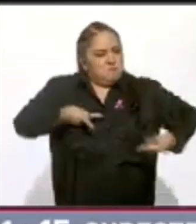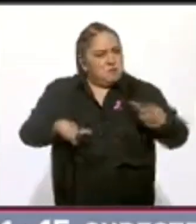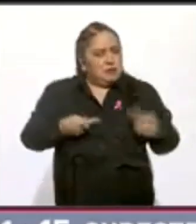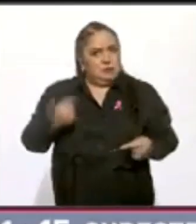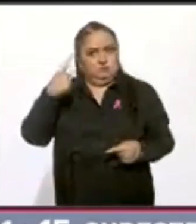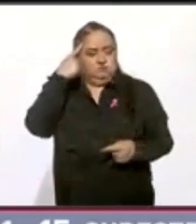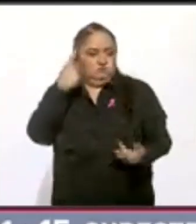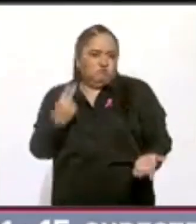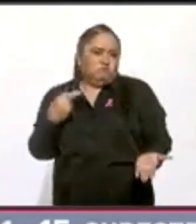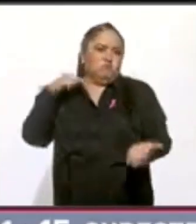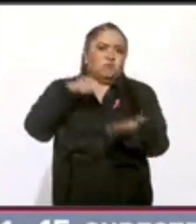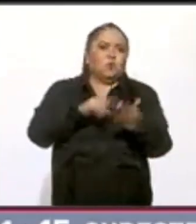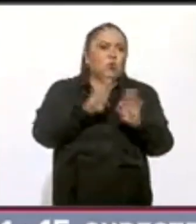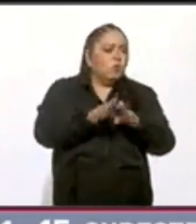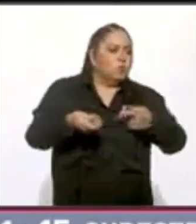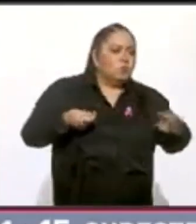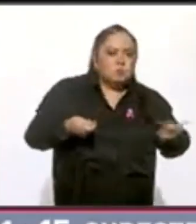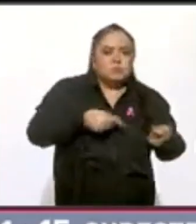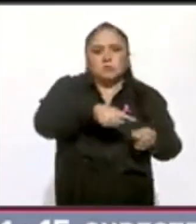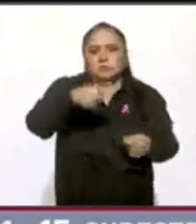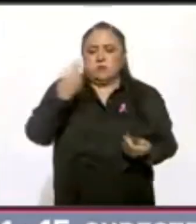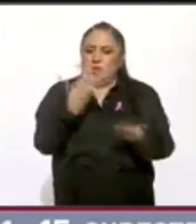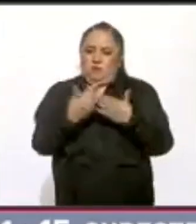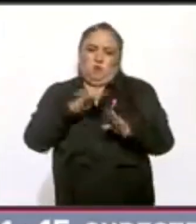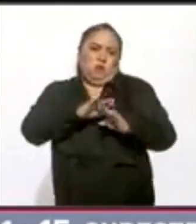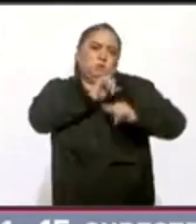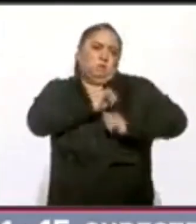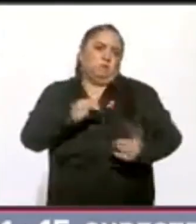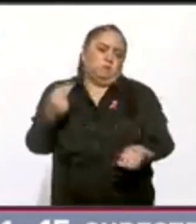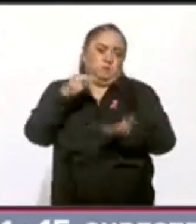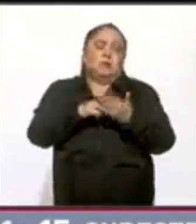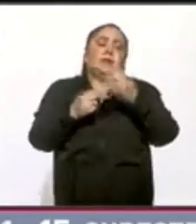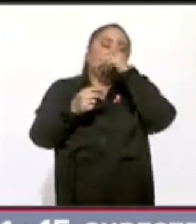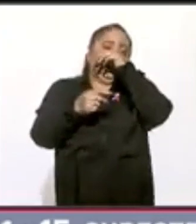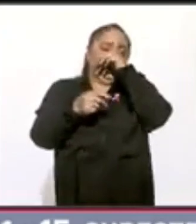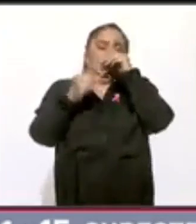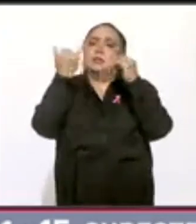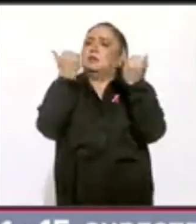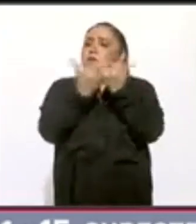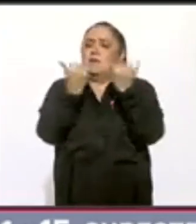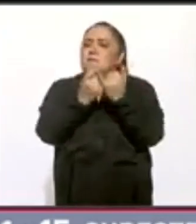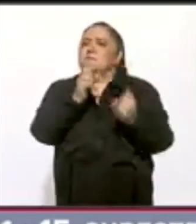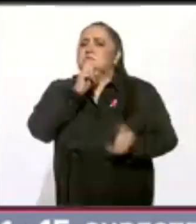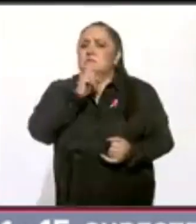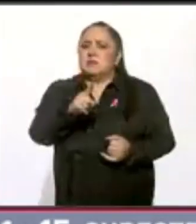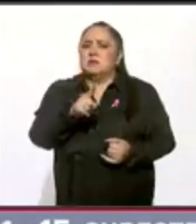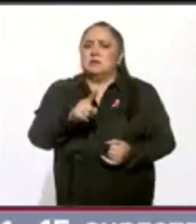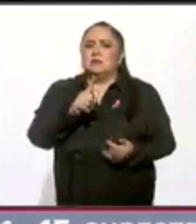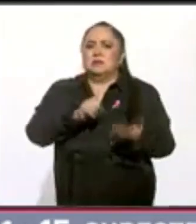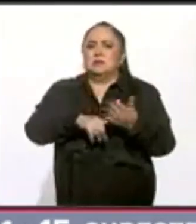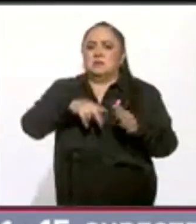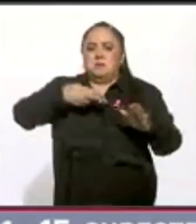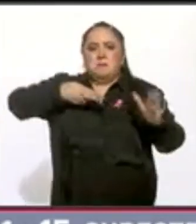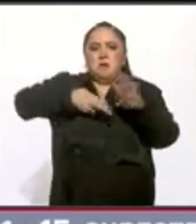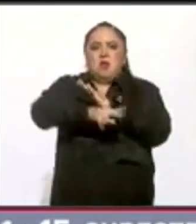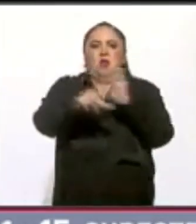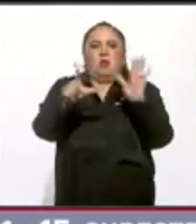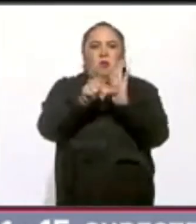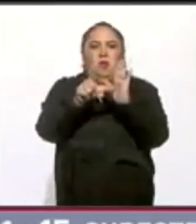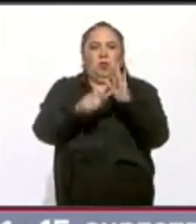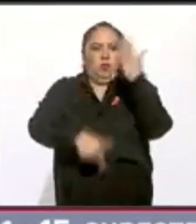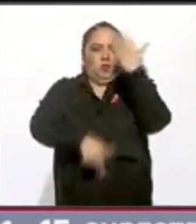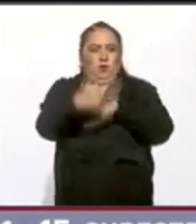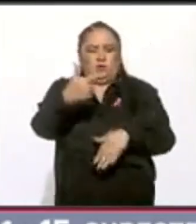prepararse y coordinar y ponerse al frente. Y también, en efecto, la caída de la trave de la línea 12, pues también